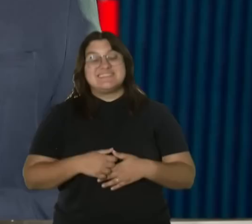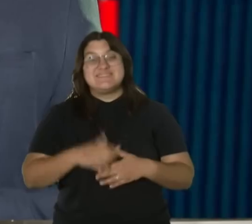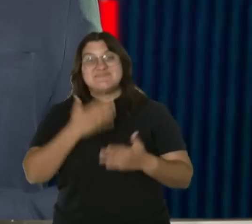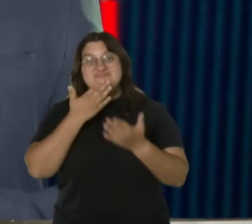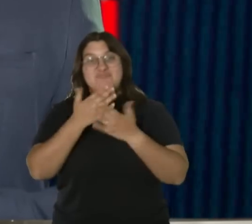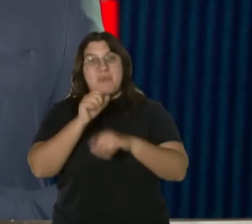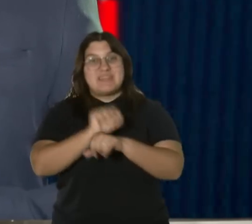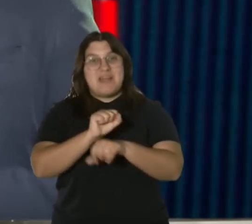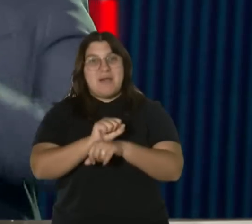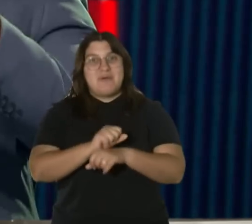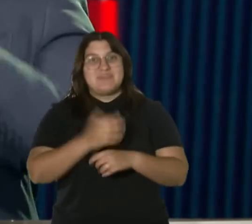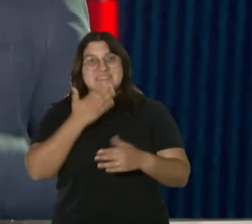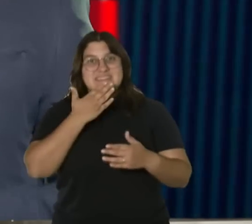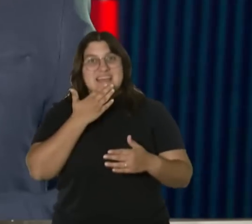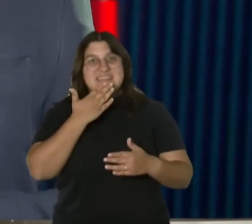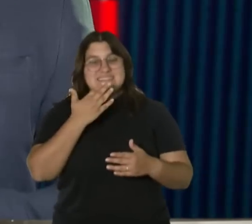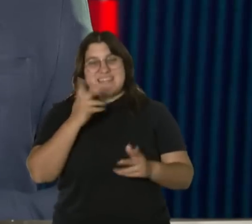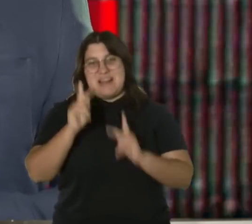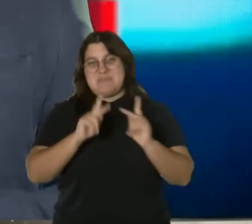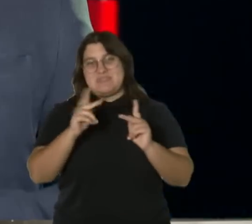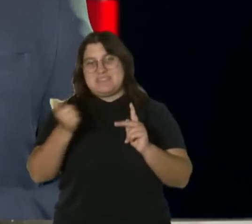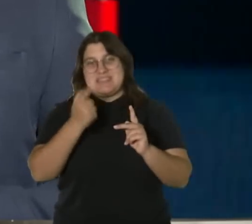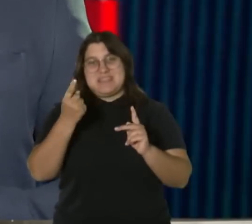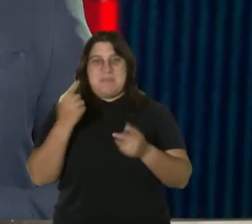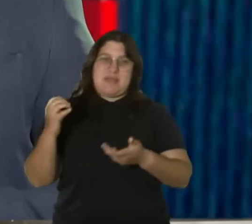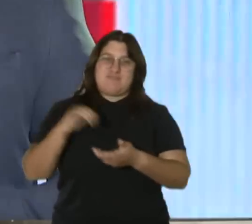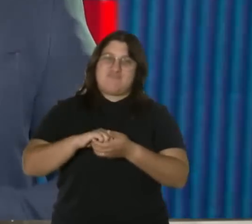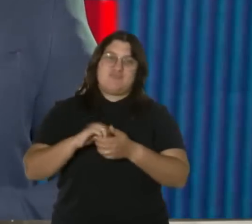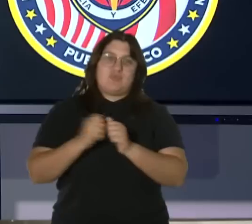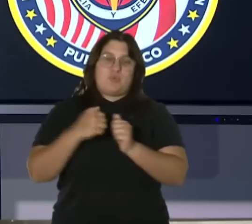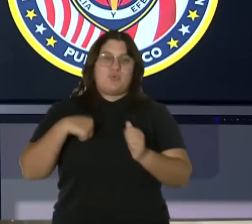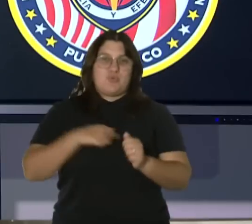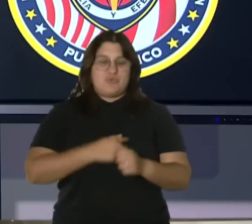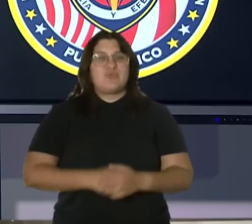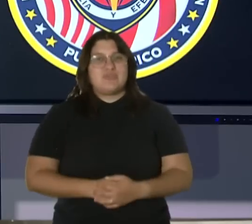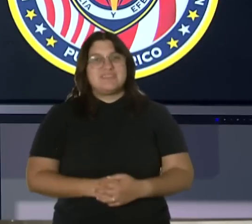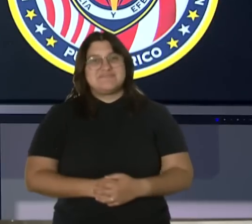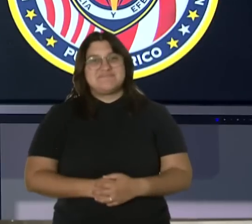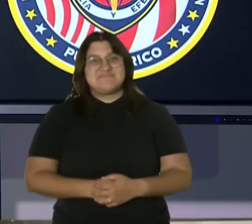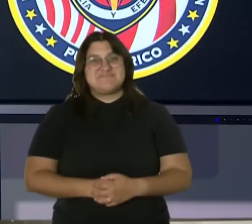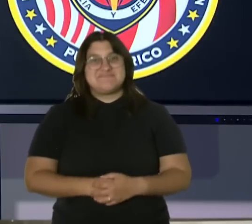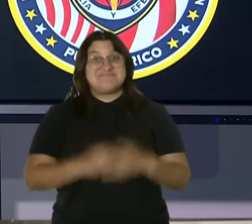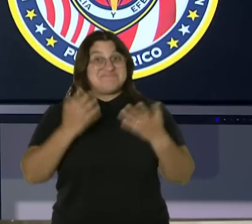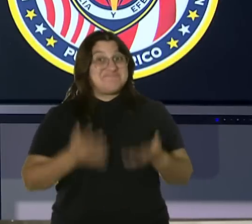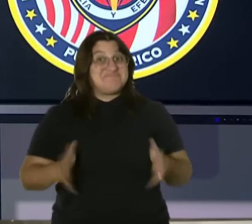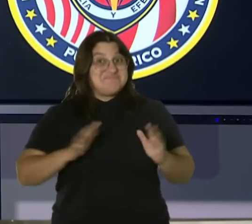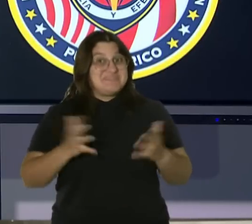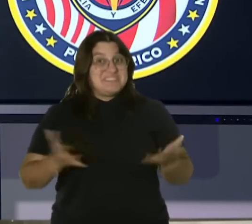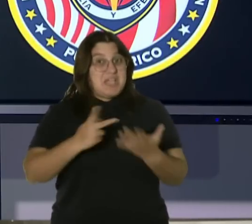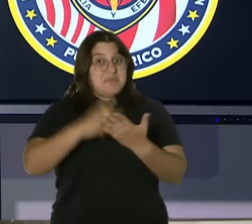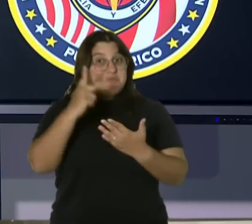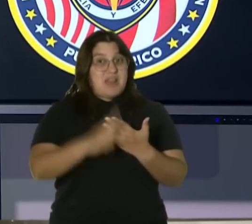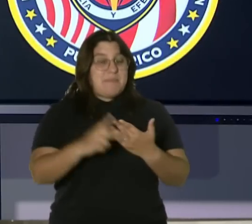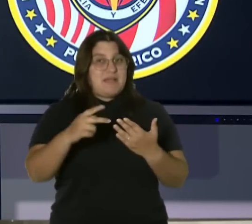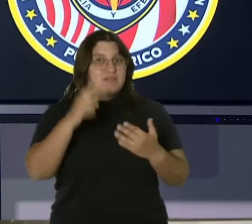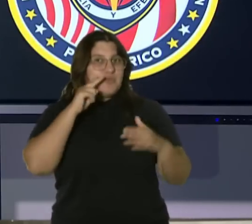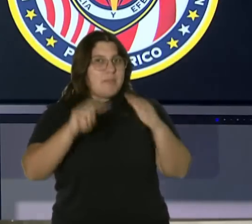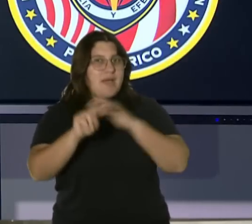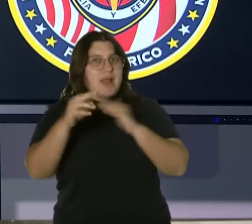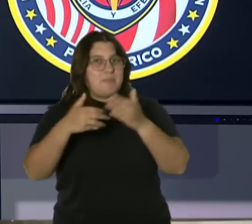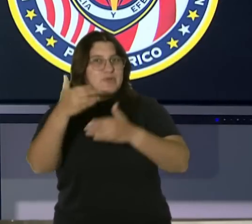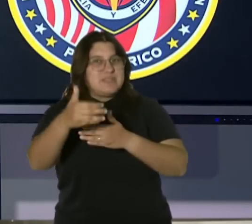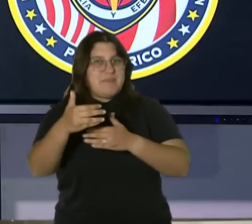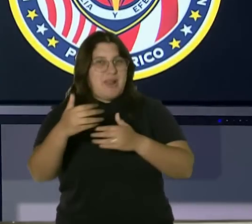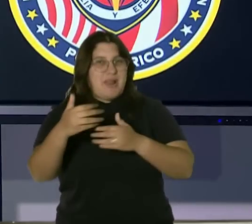Sargento gracias gracias a la ciudadanía que siempre coopera con nosotros en estos menesteres hasta aquí esta edición los espero en la próxima de los más buscados